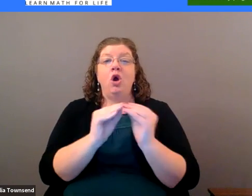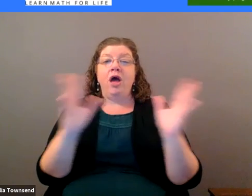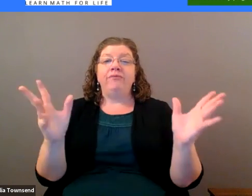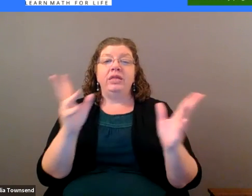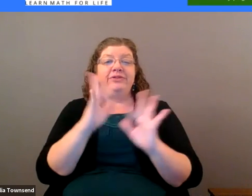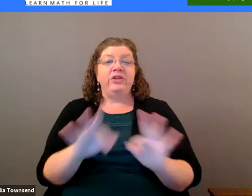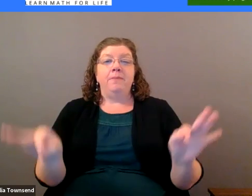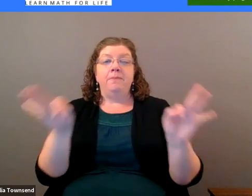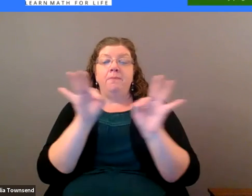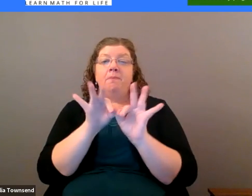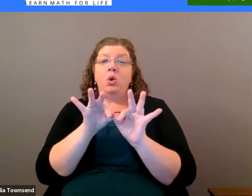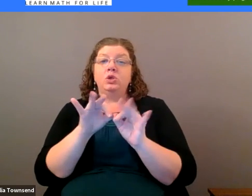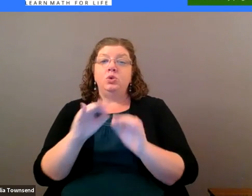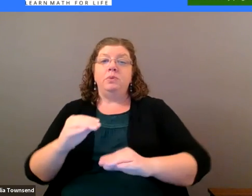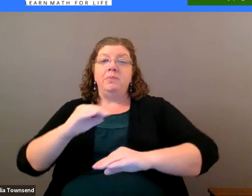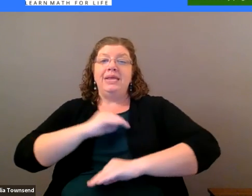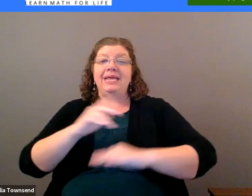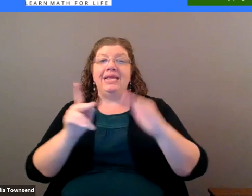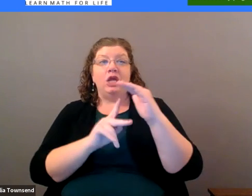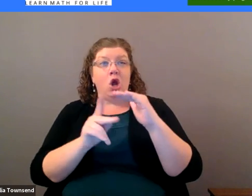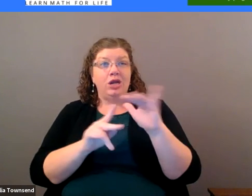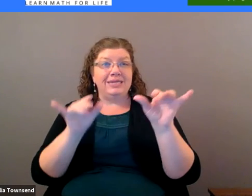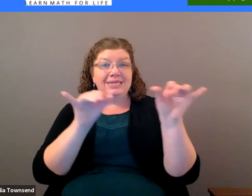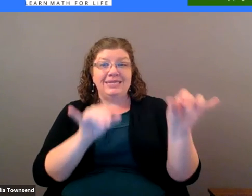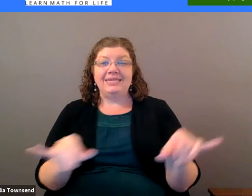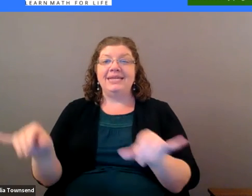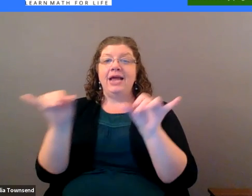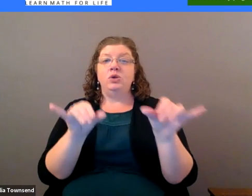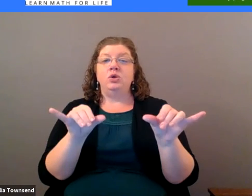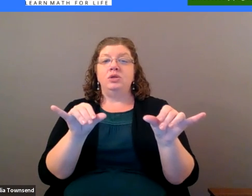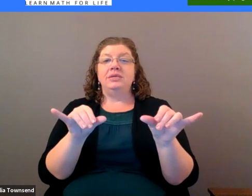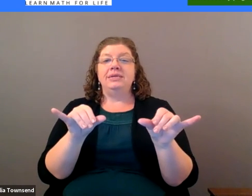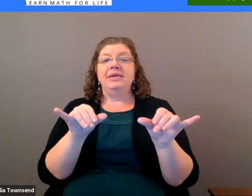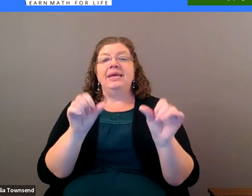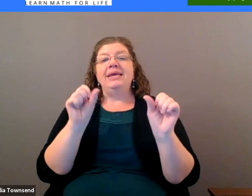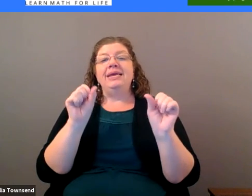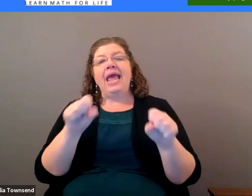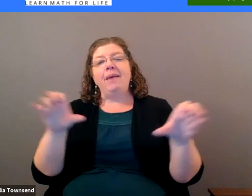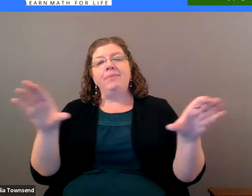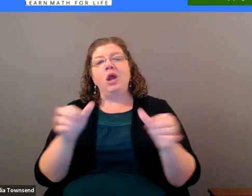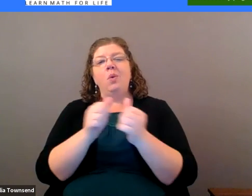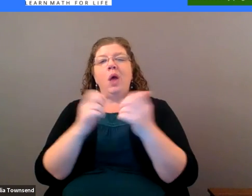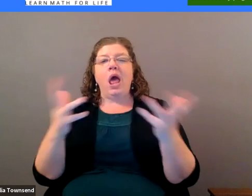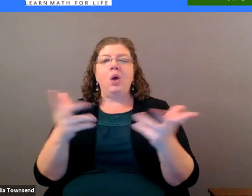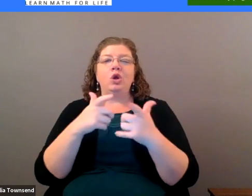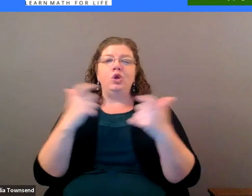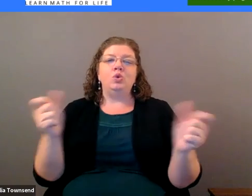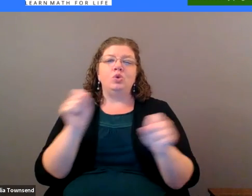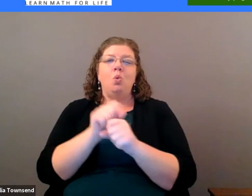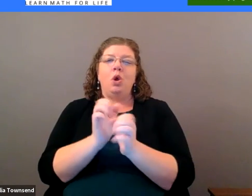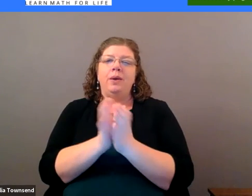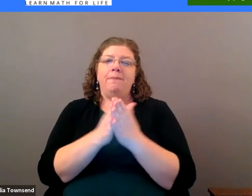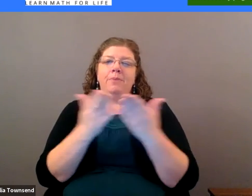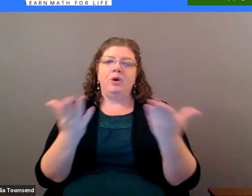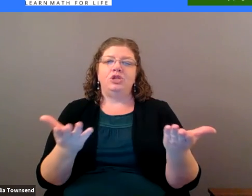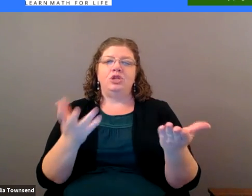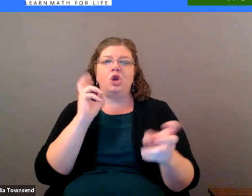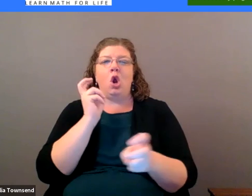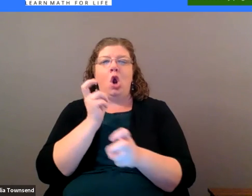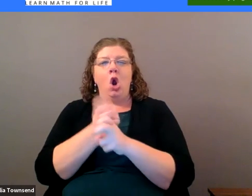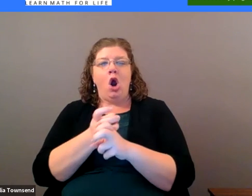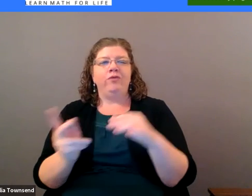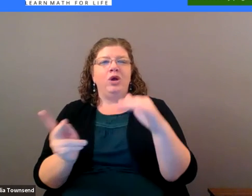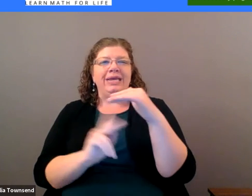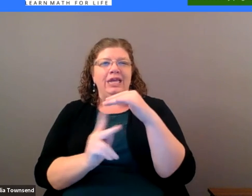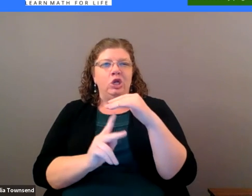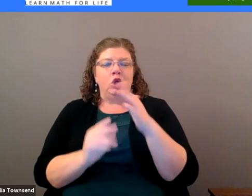muy importantes para cumplir con los estándares del kinder, se puede hacer sin tantos libros